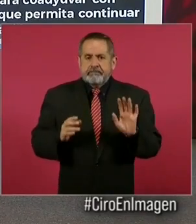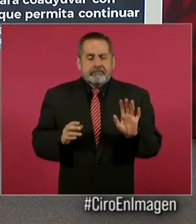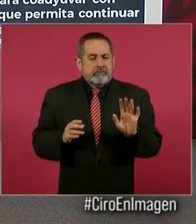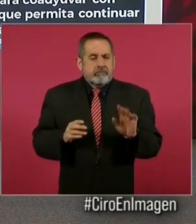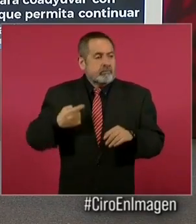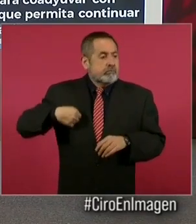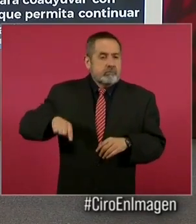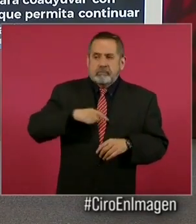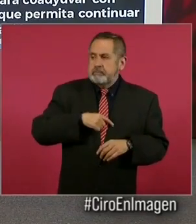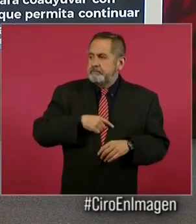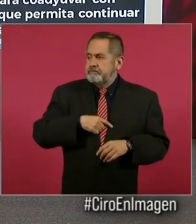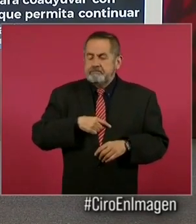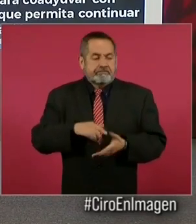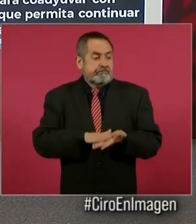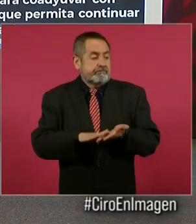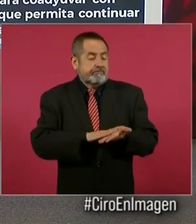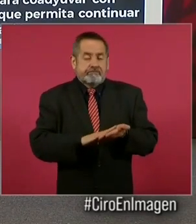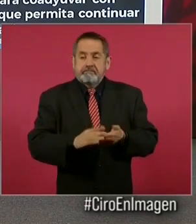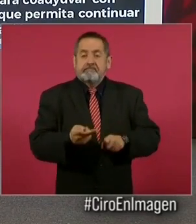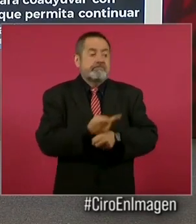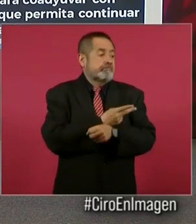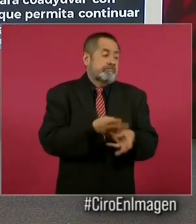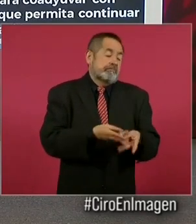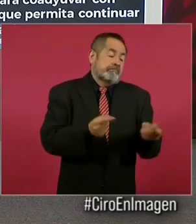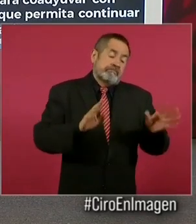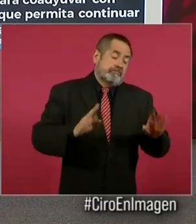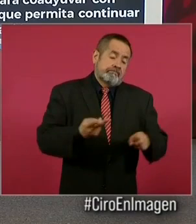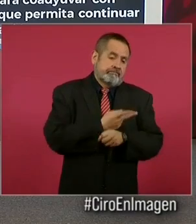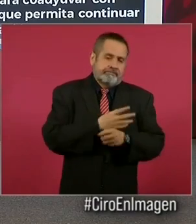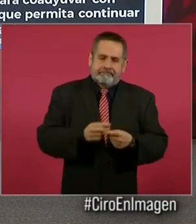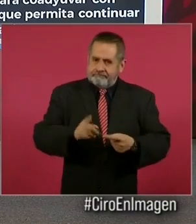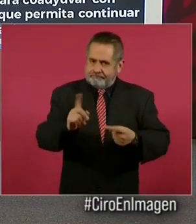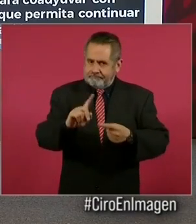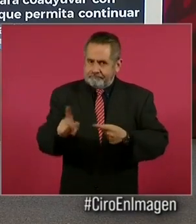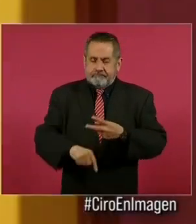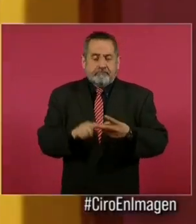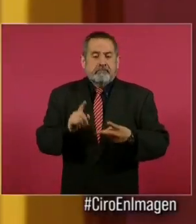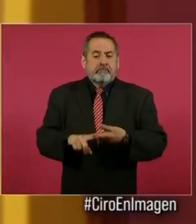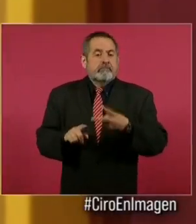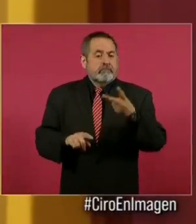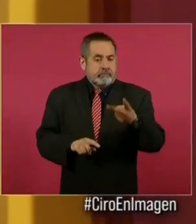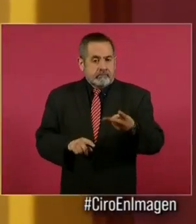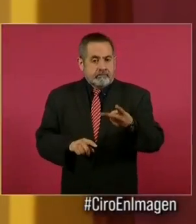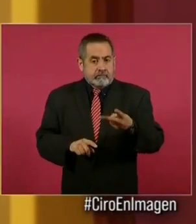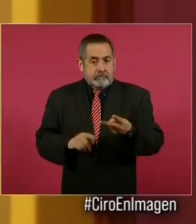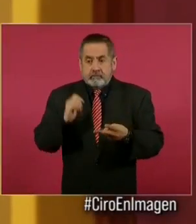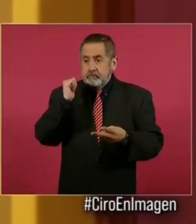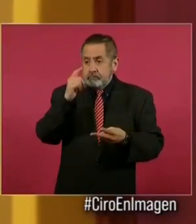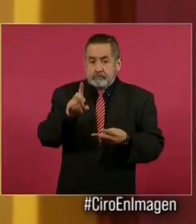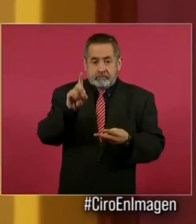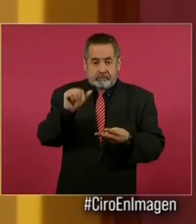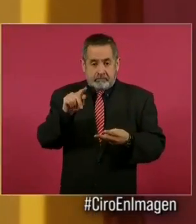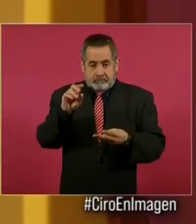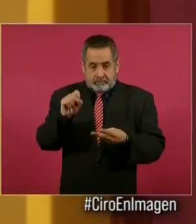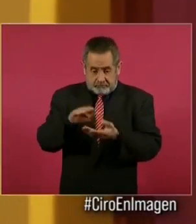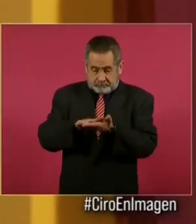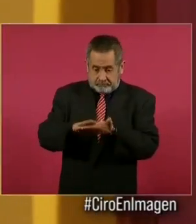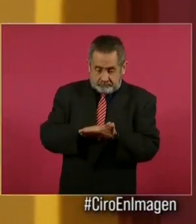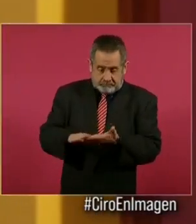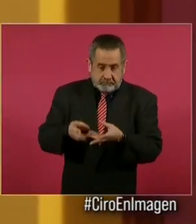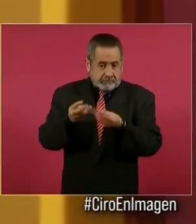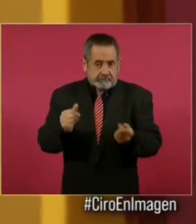desapareciendo desaparecidos. Número dos, no se ha borrado ni se borrará